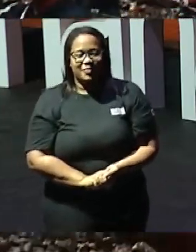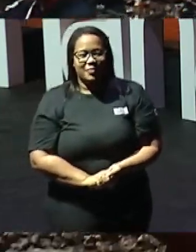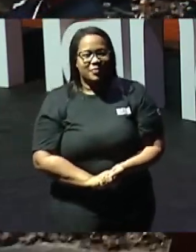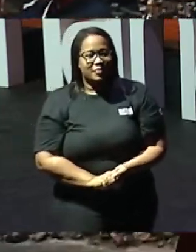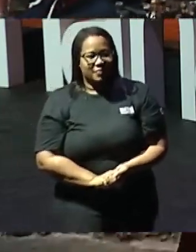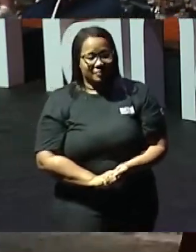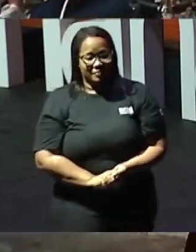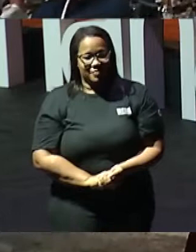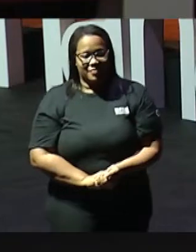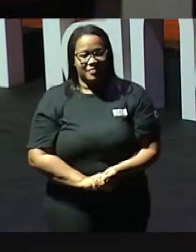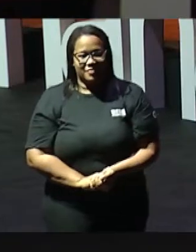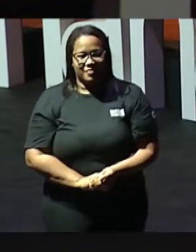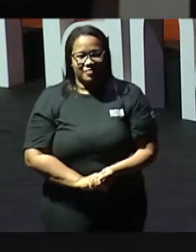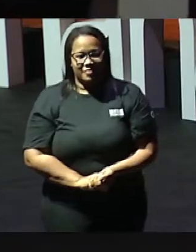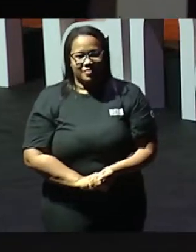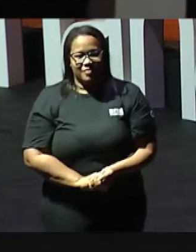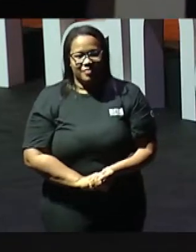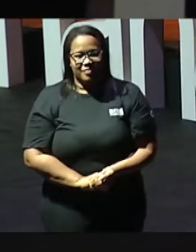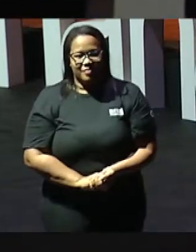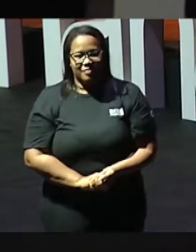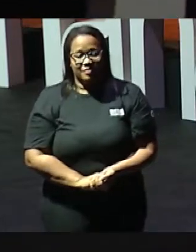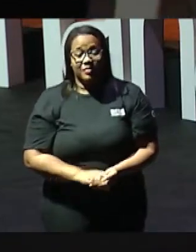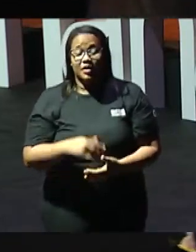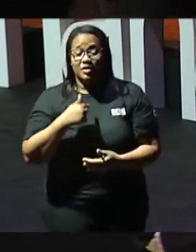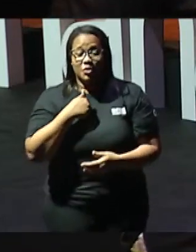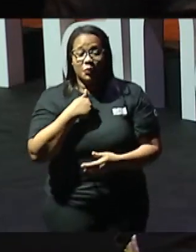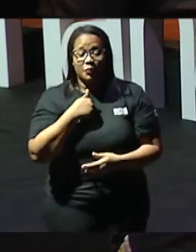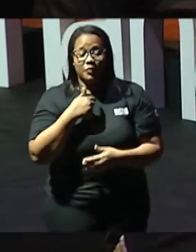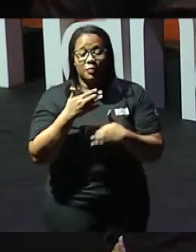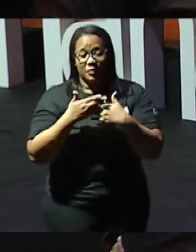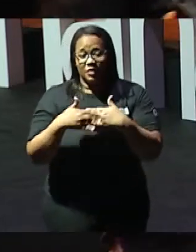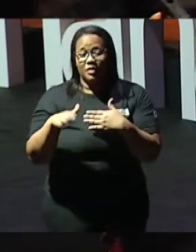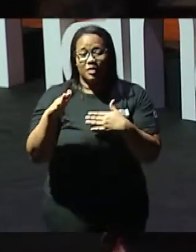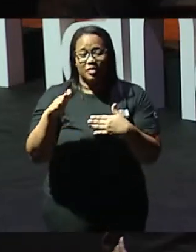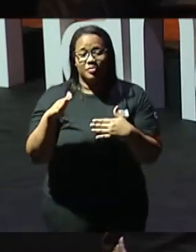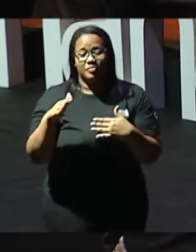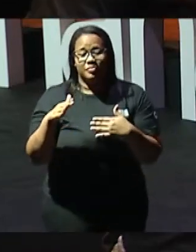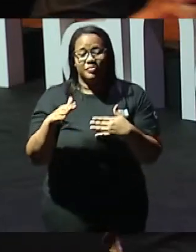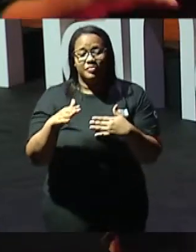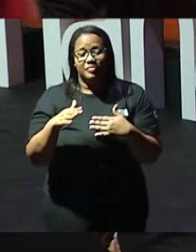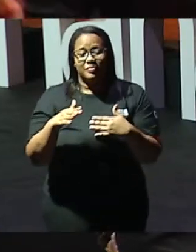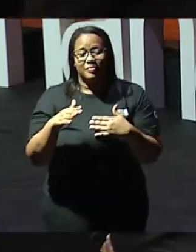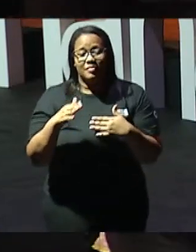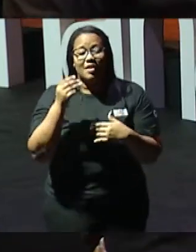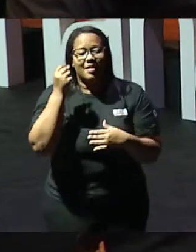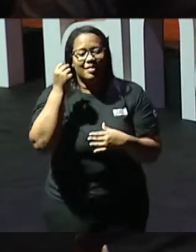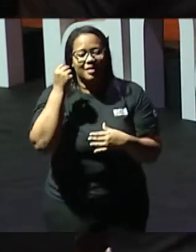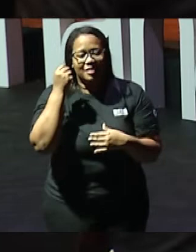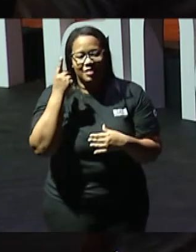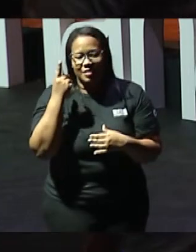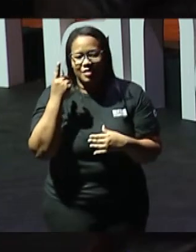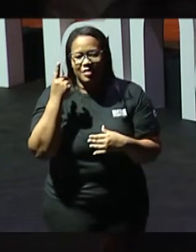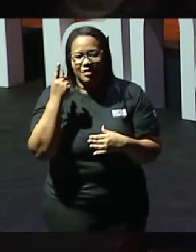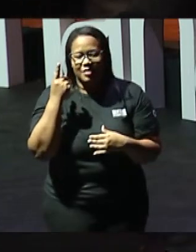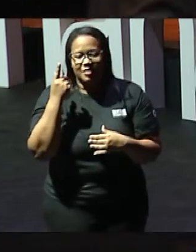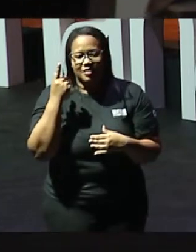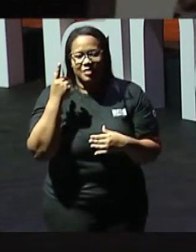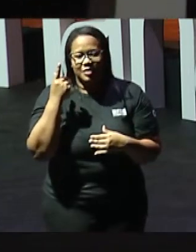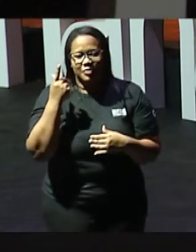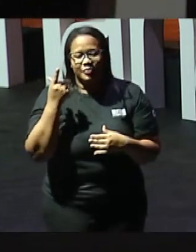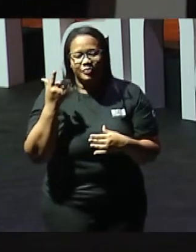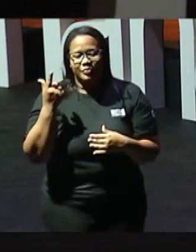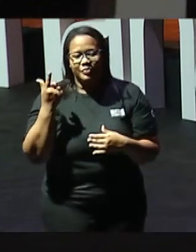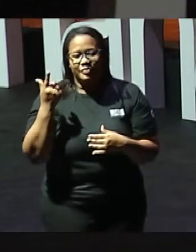yo a partir de ahí me di cuenta que había faltado mucho tiempo a clase y como que